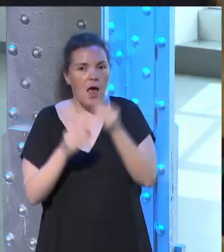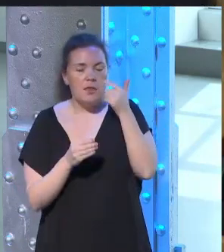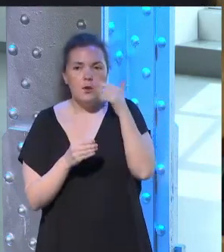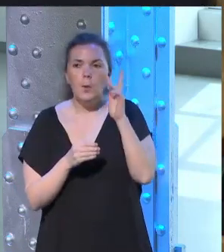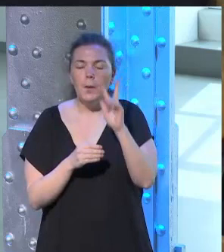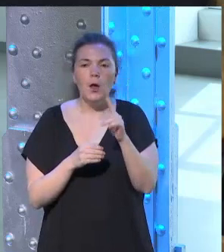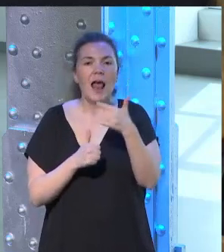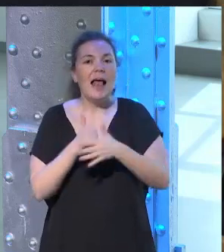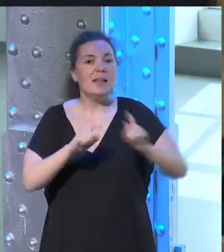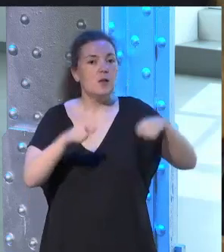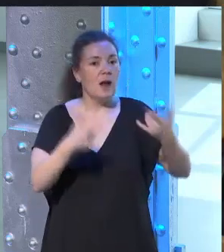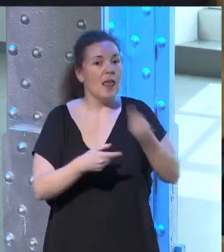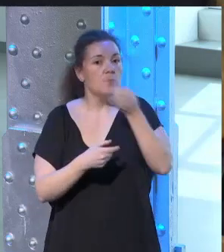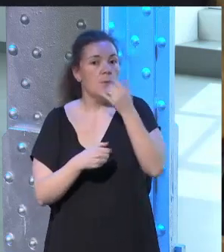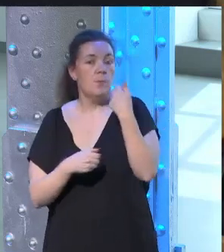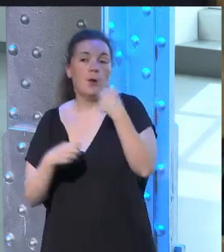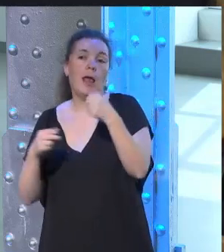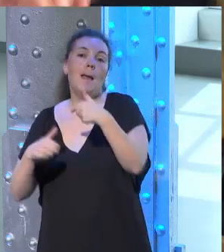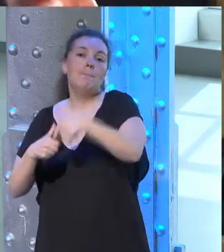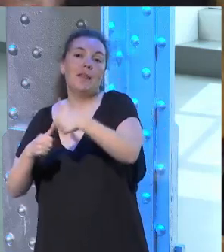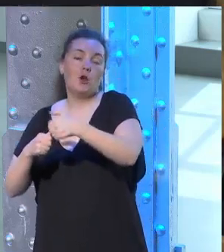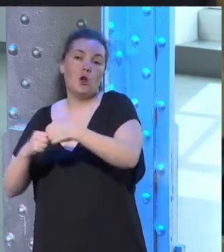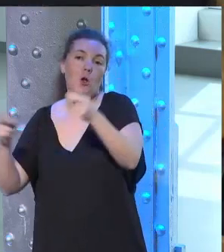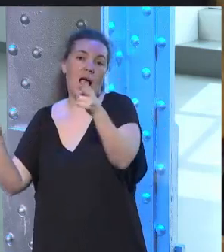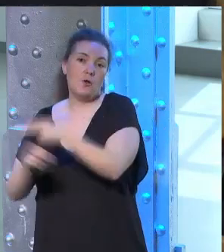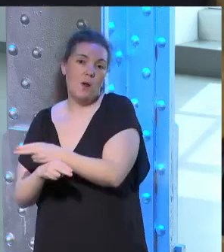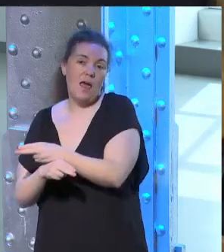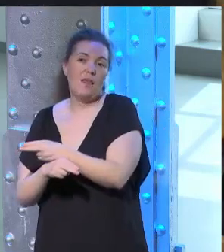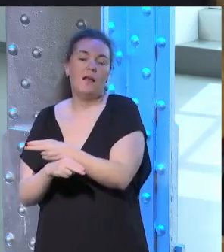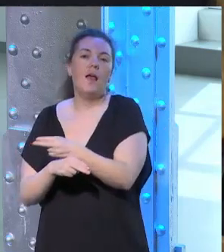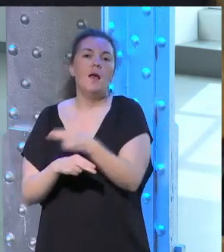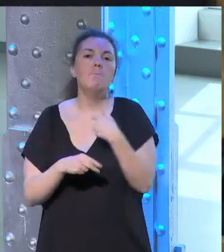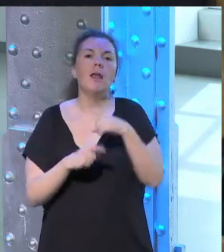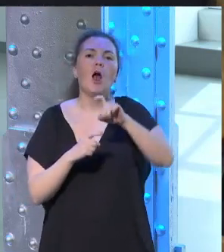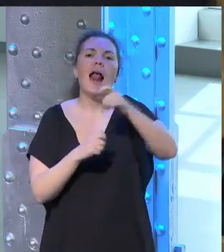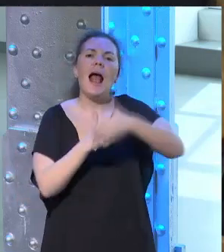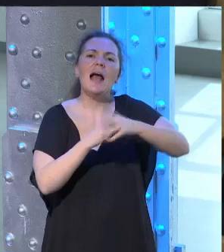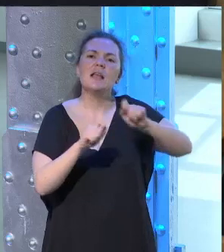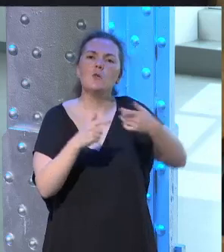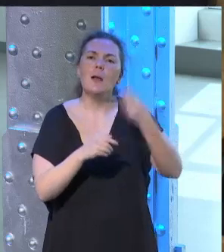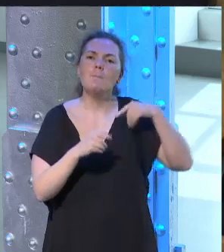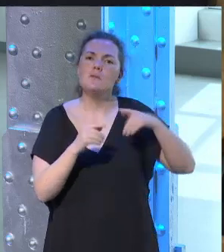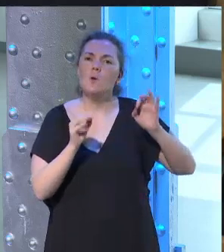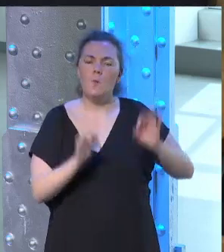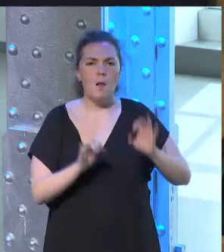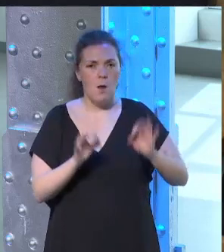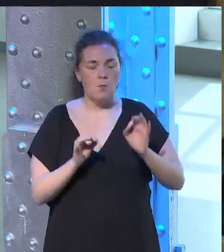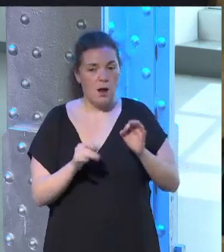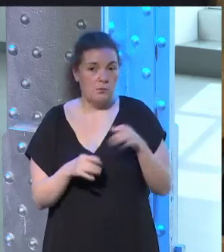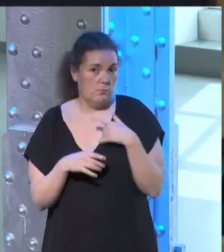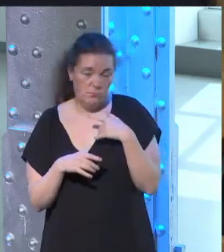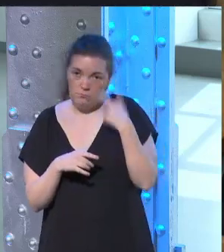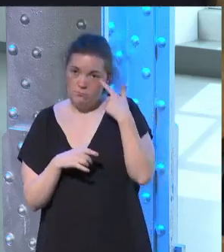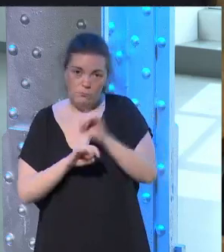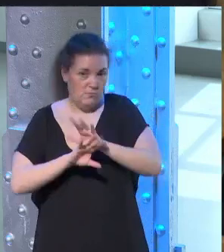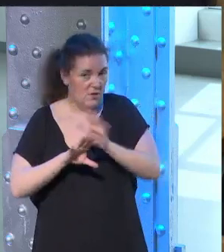anulan al petróleo y anulan la electricidad, pero el gas natural básicamente se queda en el mismo planteamiento. El gas natural, no olvidemos que, como dicen